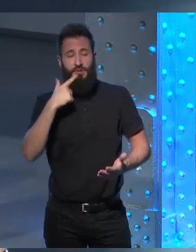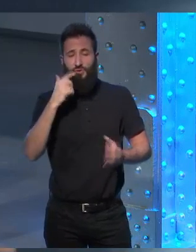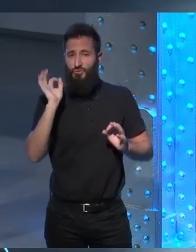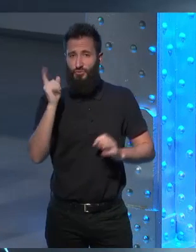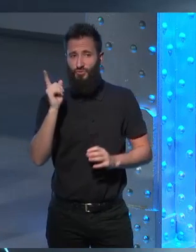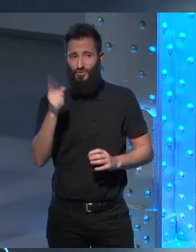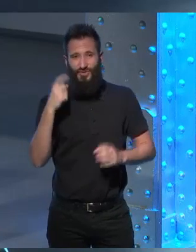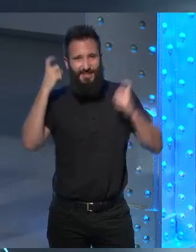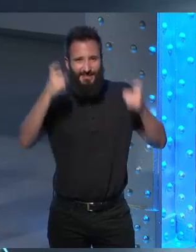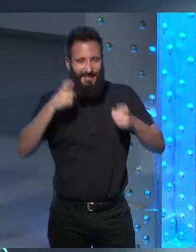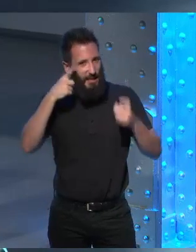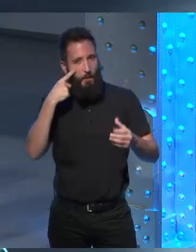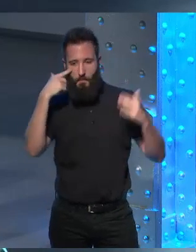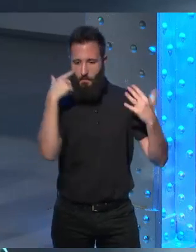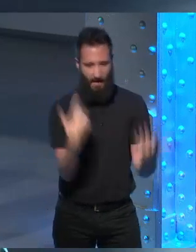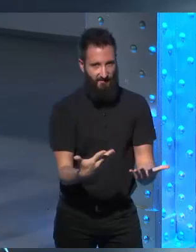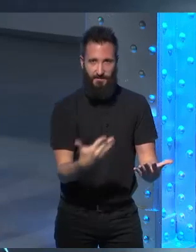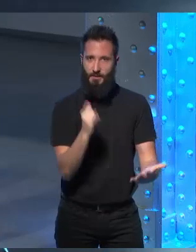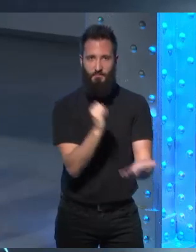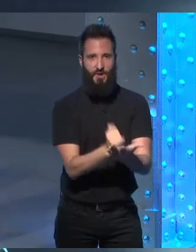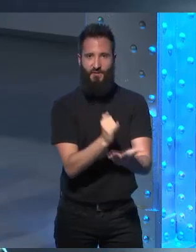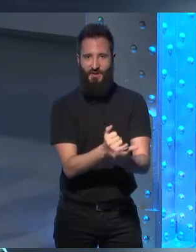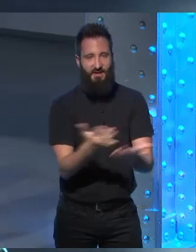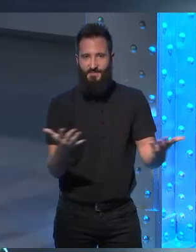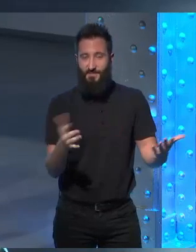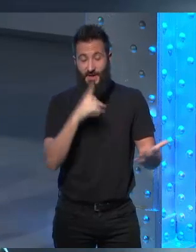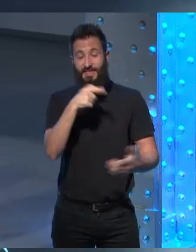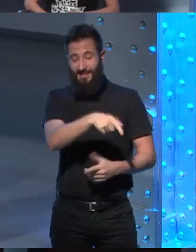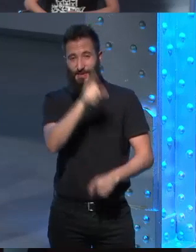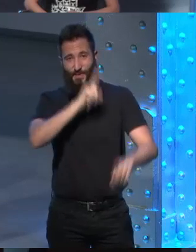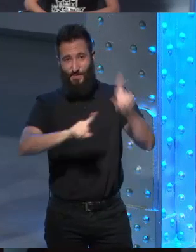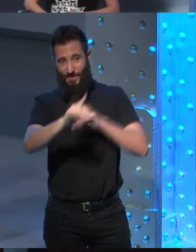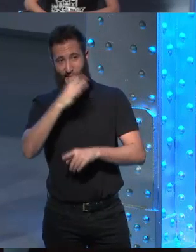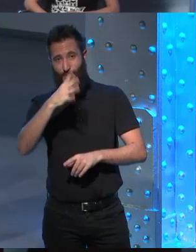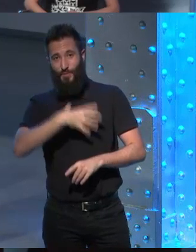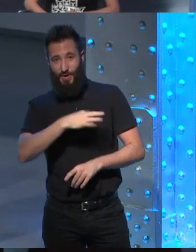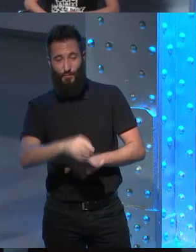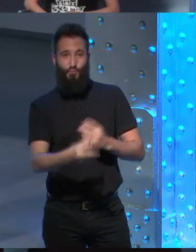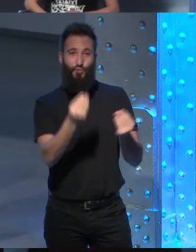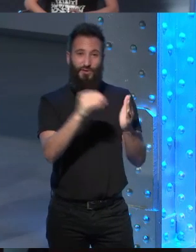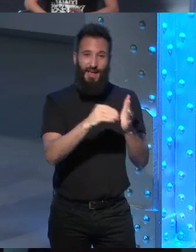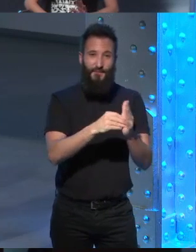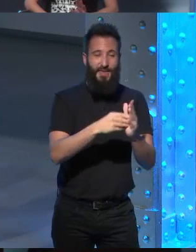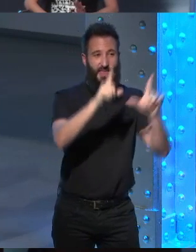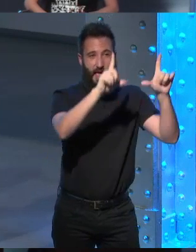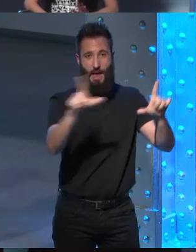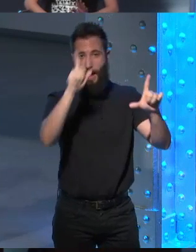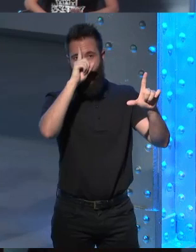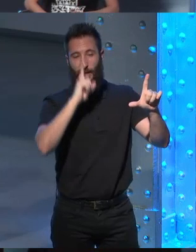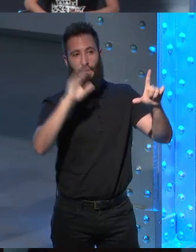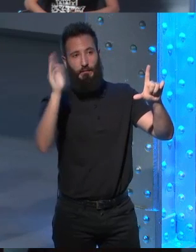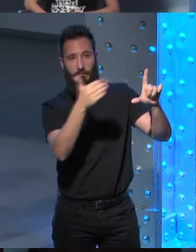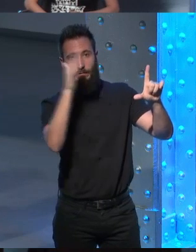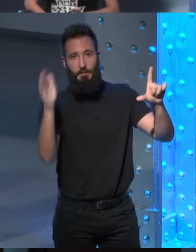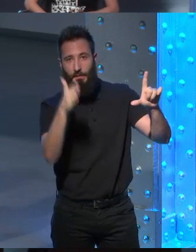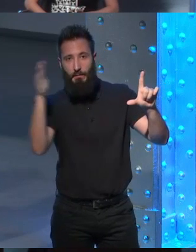sé, proponérselo, supongo, pero... Ese es el problema, lo que pasa es que a veces se convierte en una imagen detrás de otra imagen, detrás de otra imagen... Yo en la universidad he